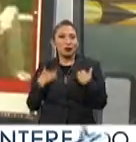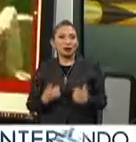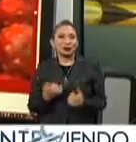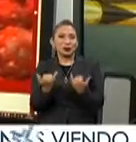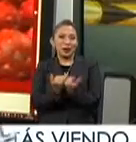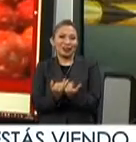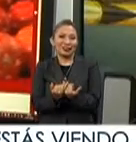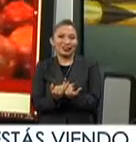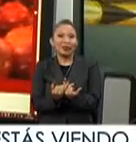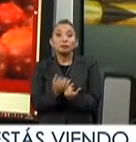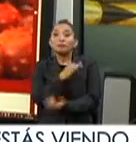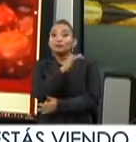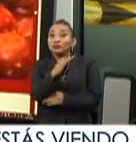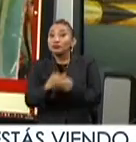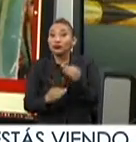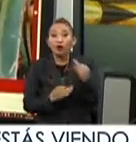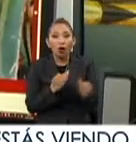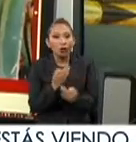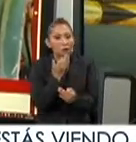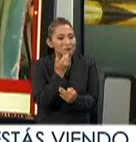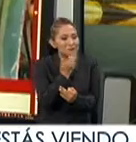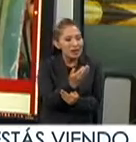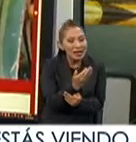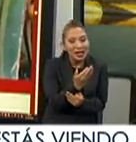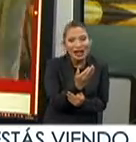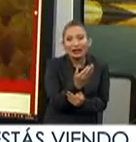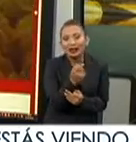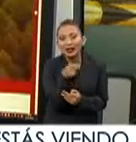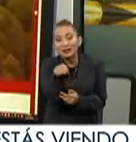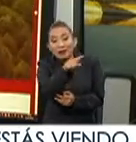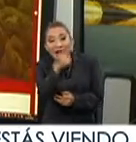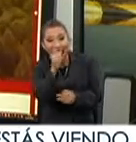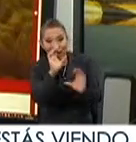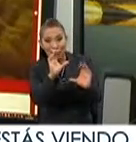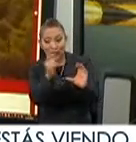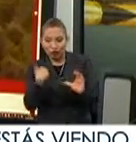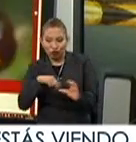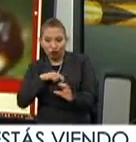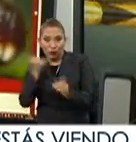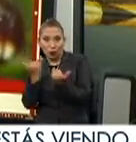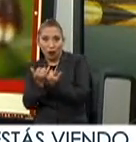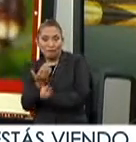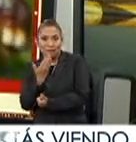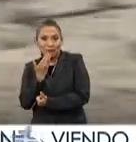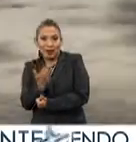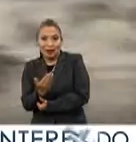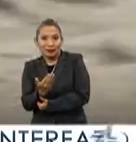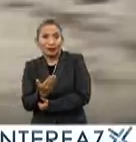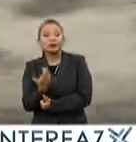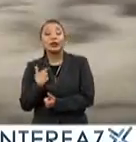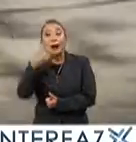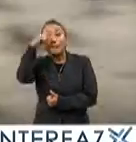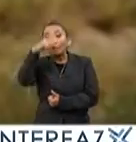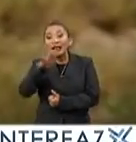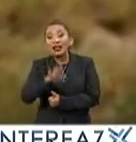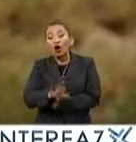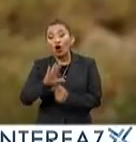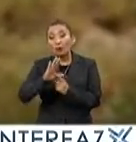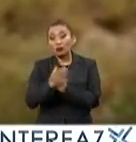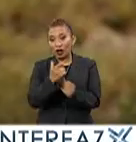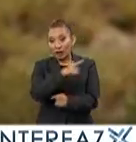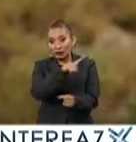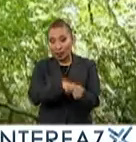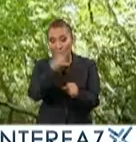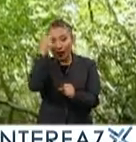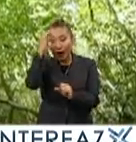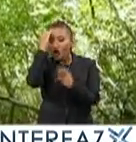humanos. Entonces, todo lo que es bueno para el ambiente es bueno para nosotros. En México, la Comisión